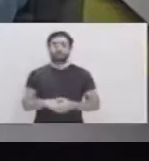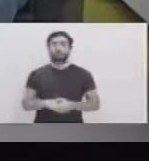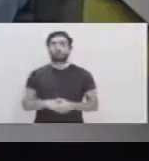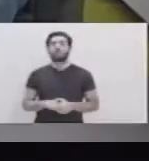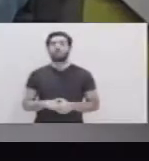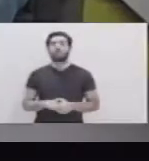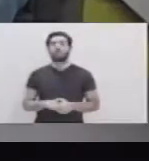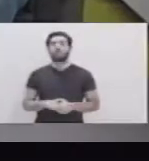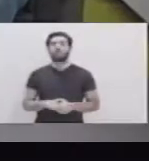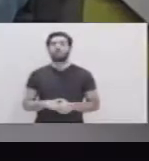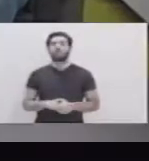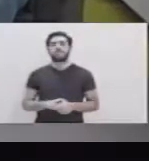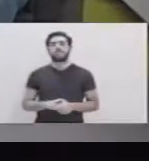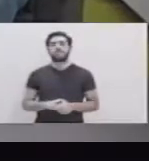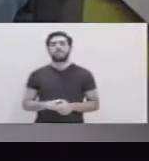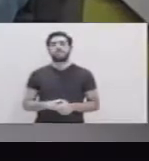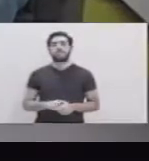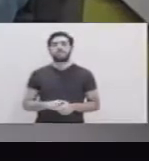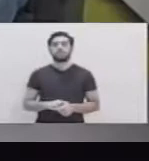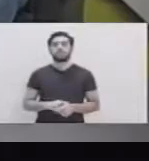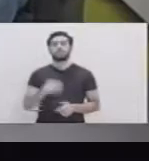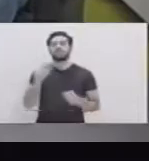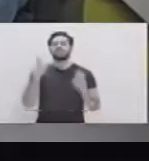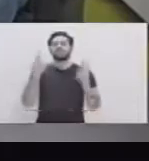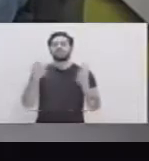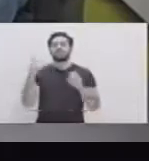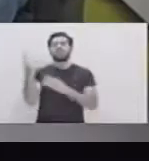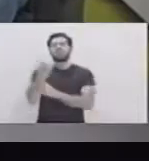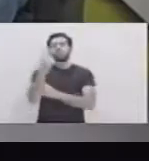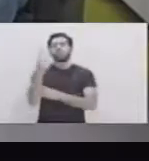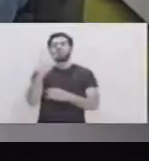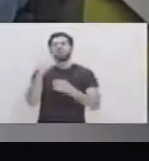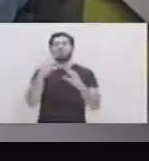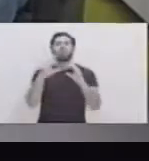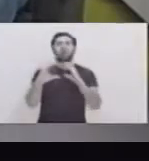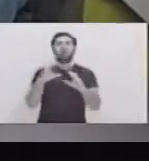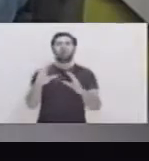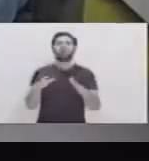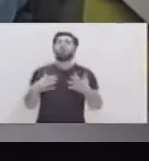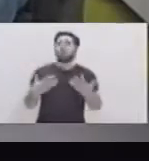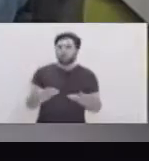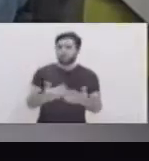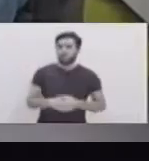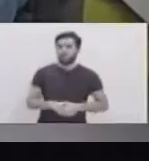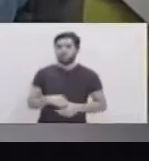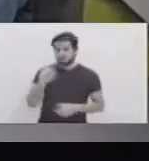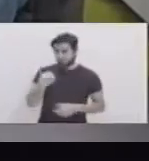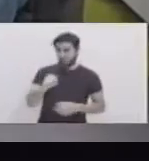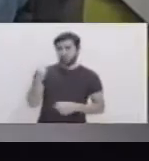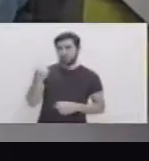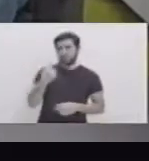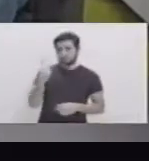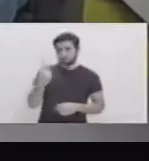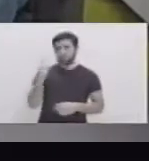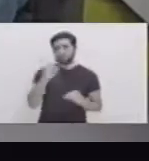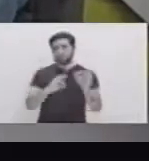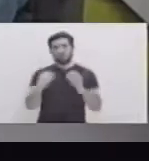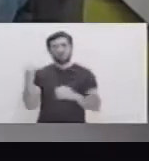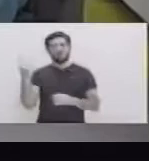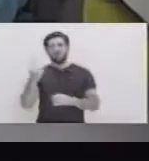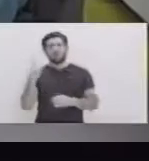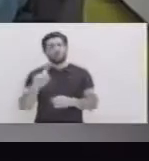¿verdad? A esa persona le podemos llamar un amigo. Licenciada, ¿y qué tan importante es la comunicación en una amistad? Porque